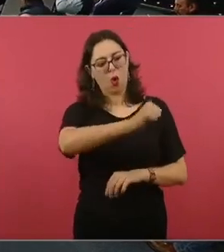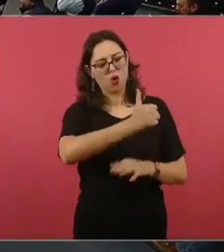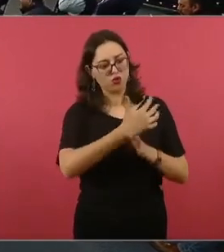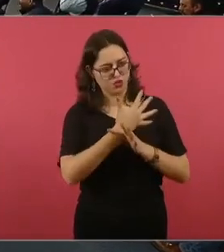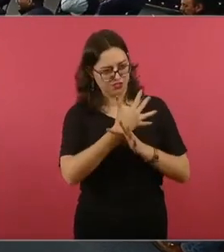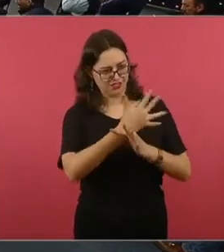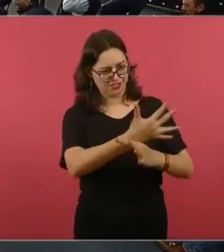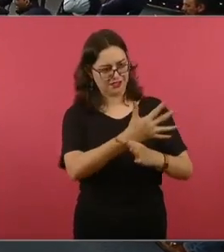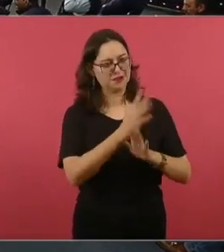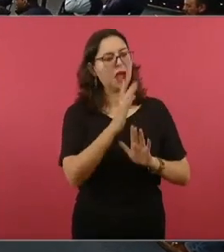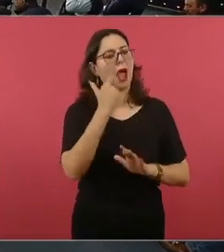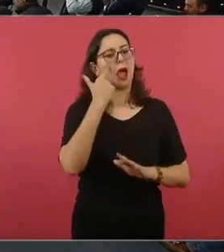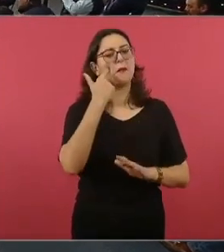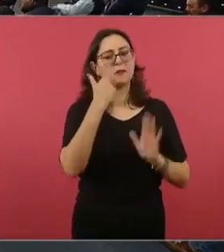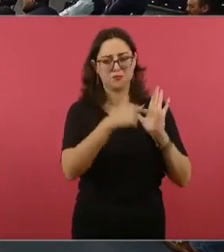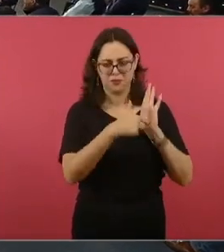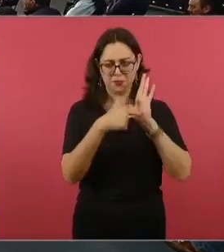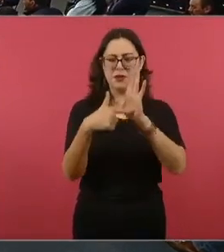los conservadores.